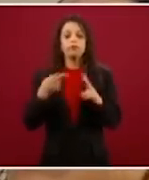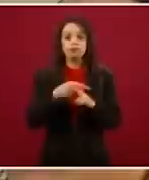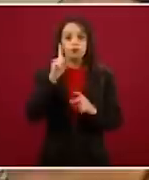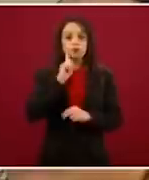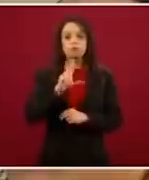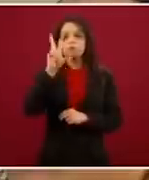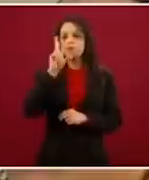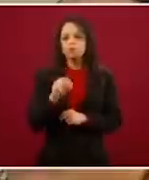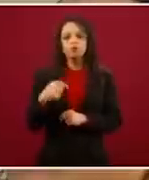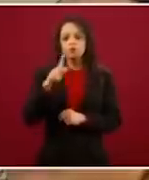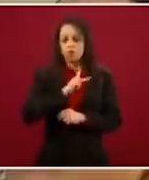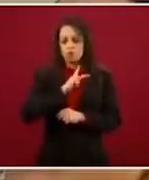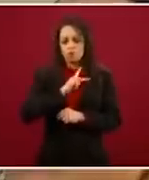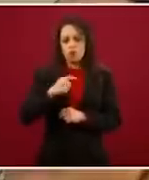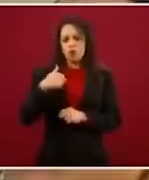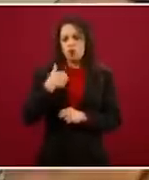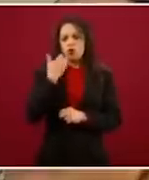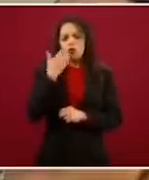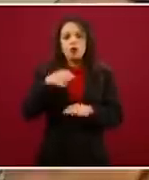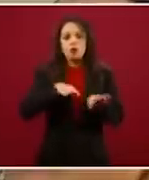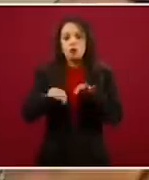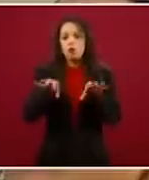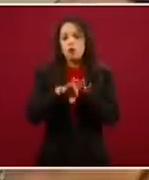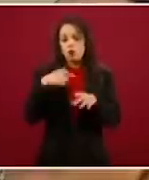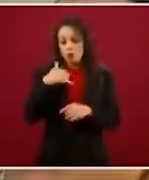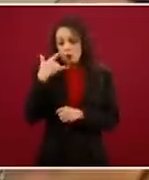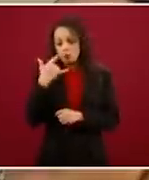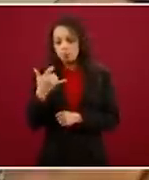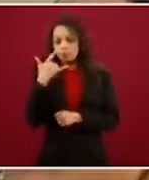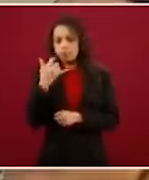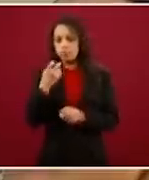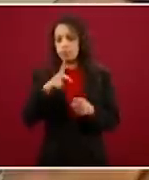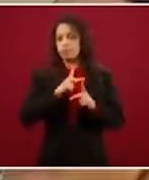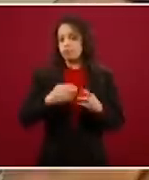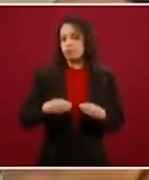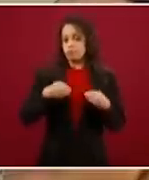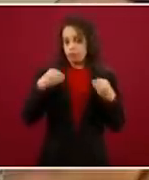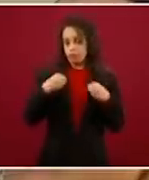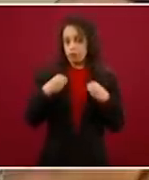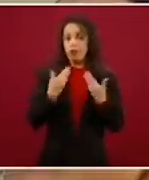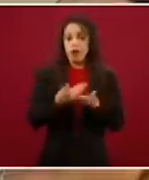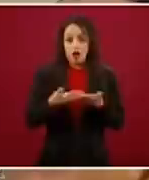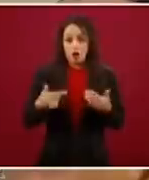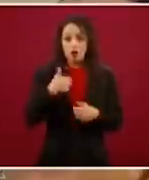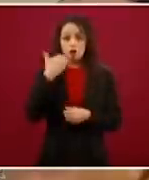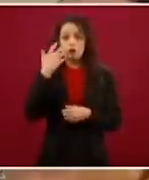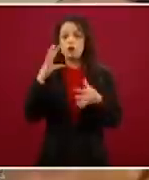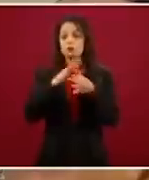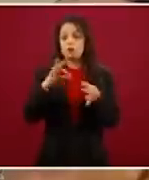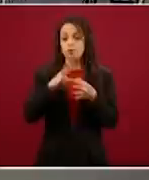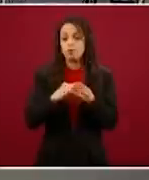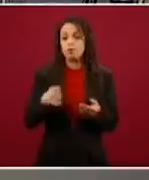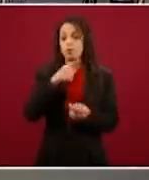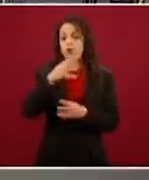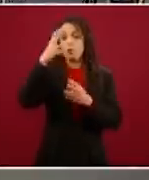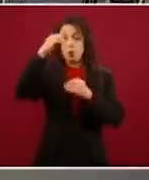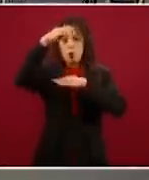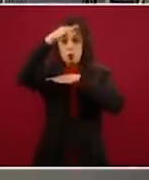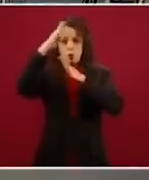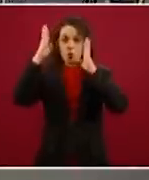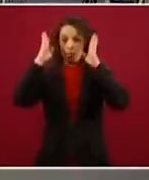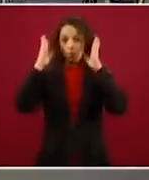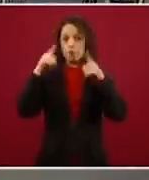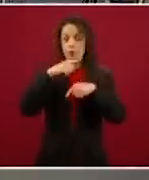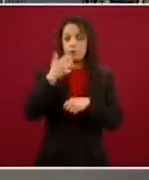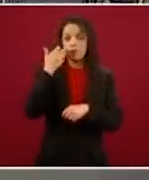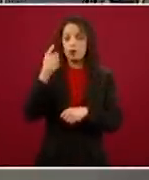esos medios que hoy quieren gritar, de esos conservadores que hoy se quieren montar en un tema tan lleno de sangre y tan lleno de